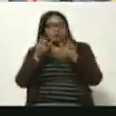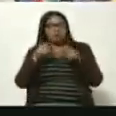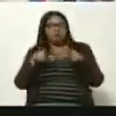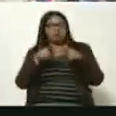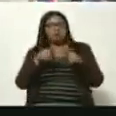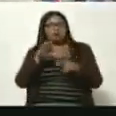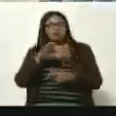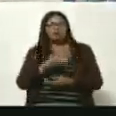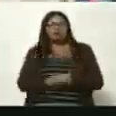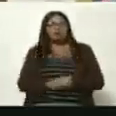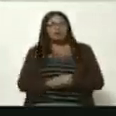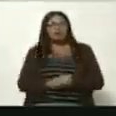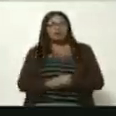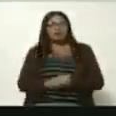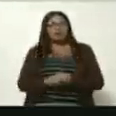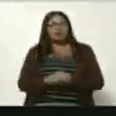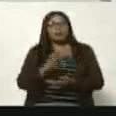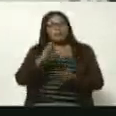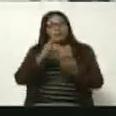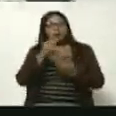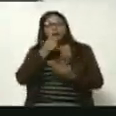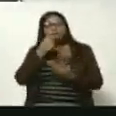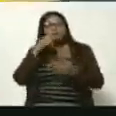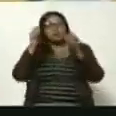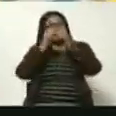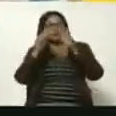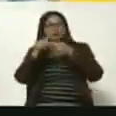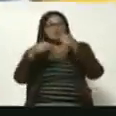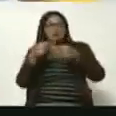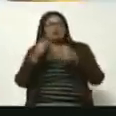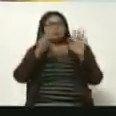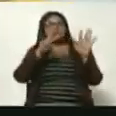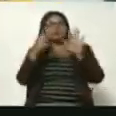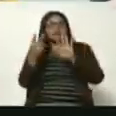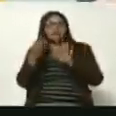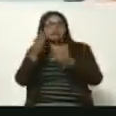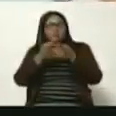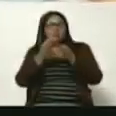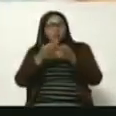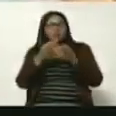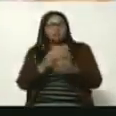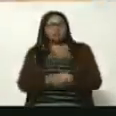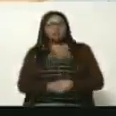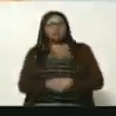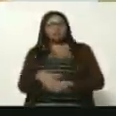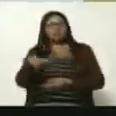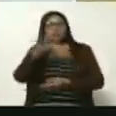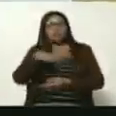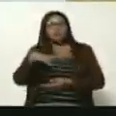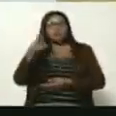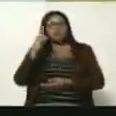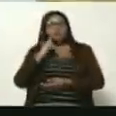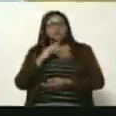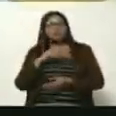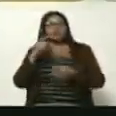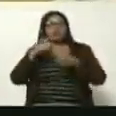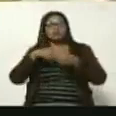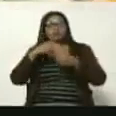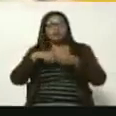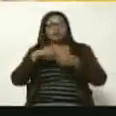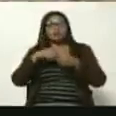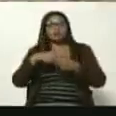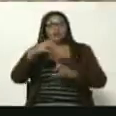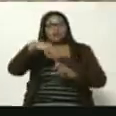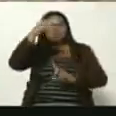estaciones Capitolio y Bellas Artes, y el pasado 17 de septiembre visitó las estaciones Plaza Venezuela, Chacaíto y